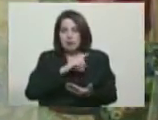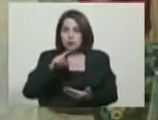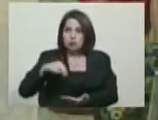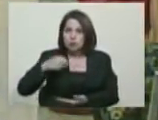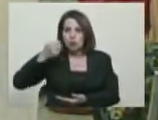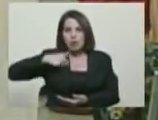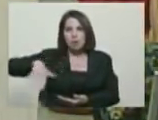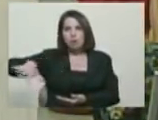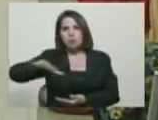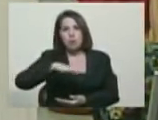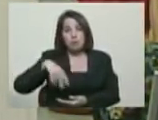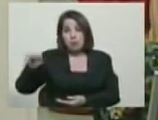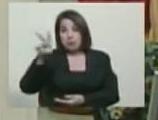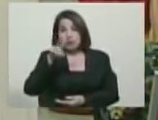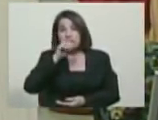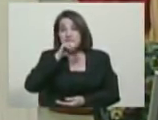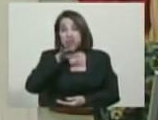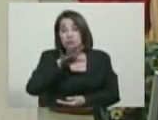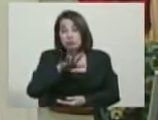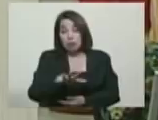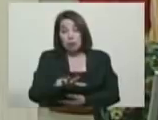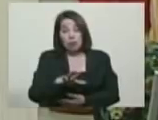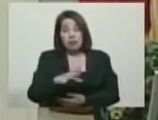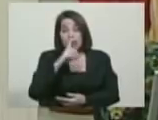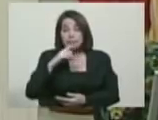Turquía y Venezuela tenemos una historia grande que construir,